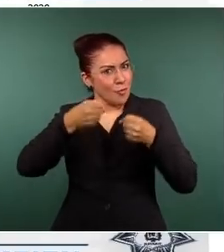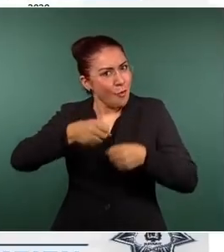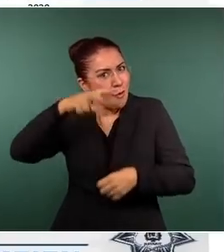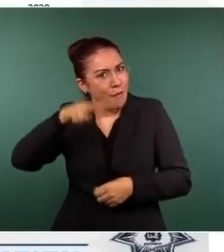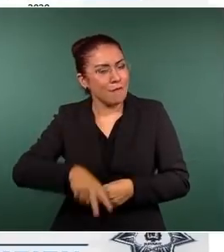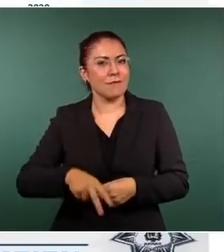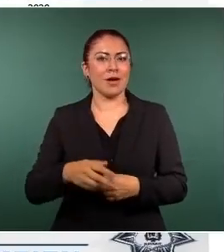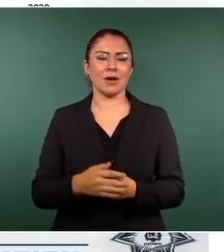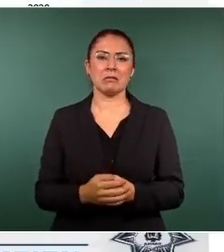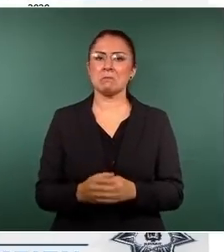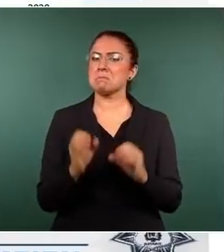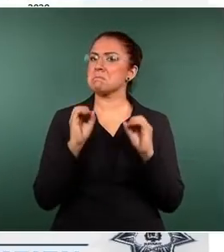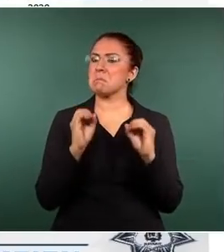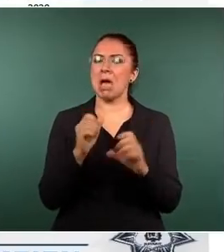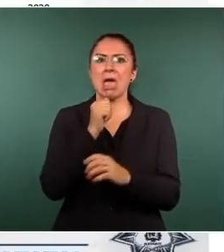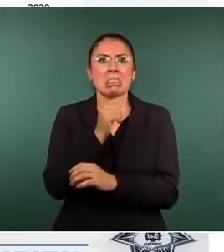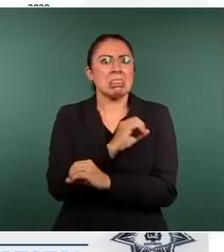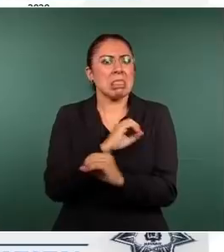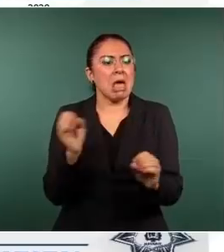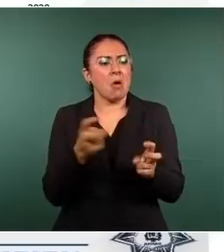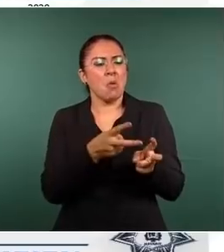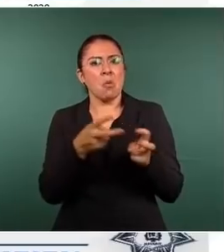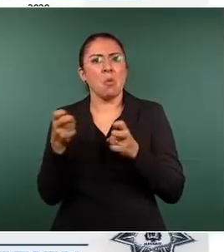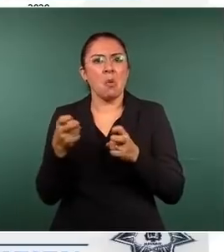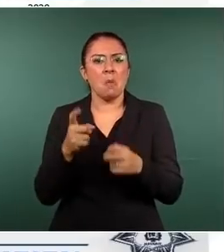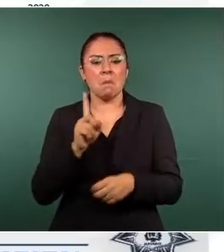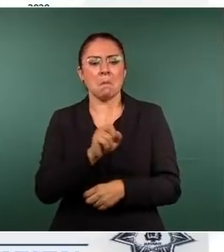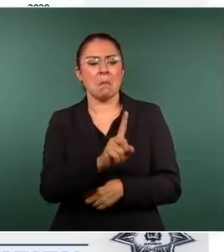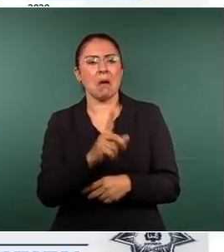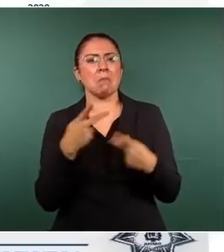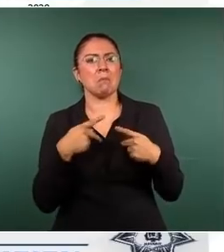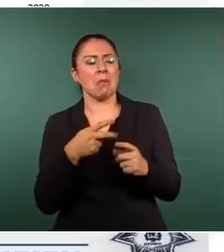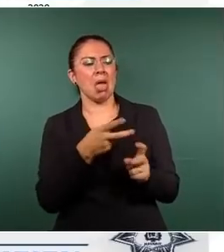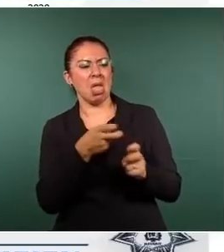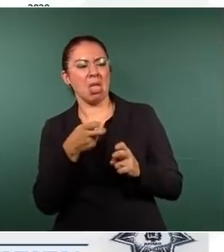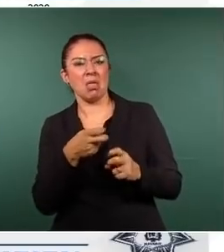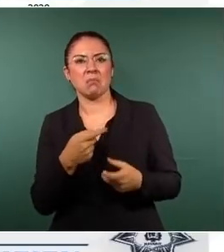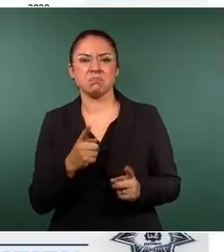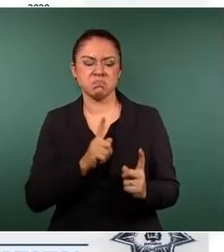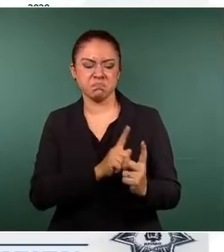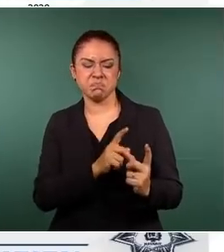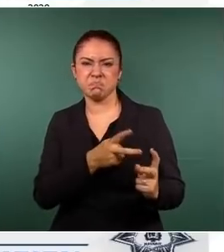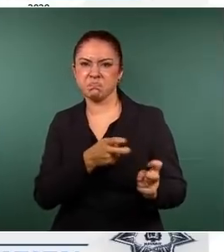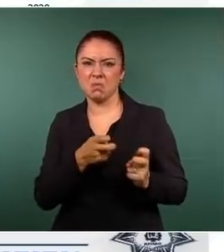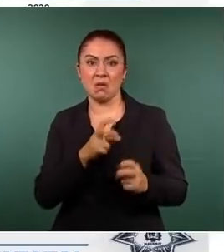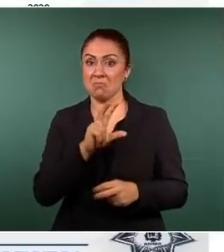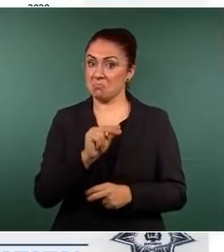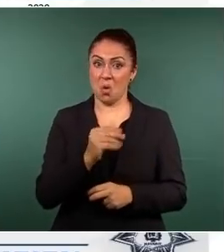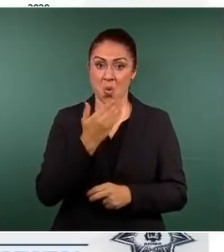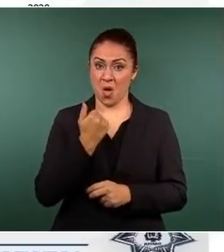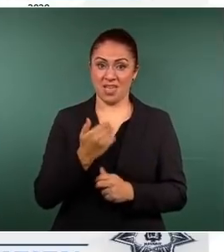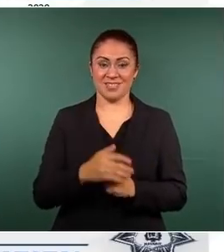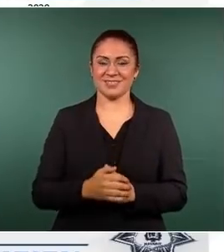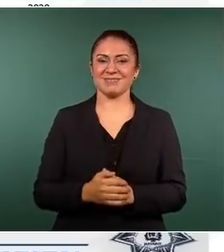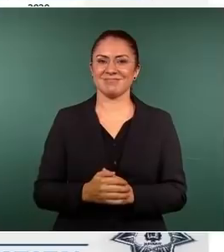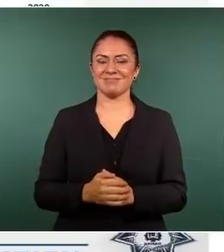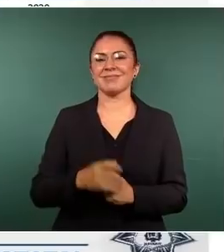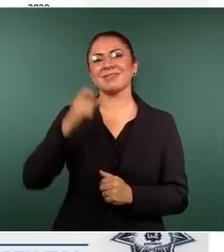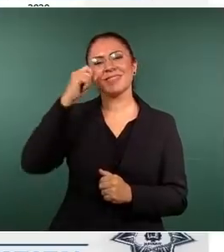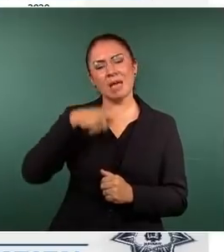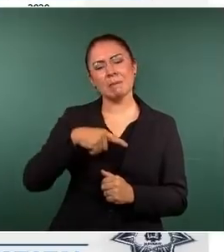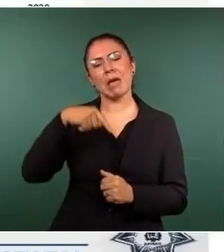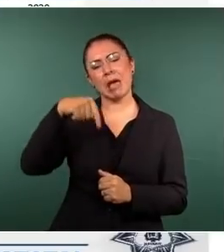con cero casos registrados en este 2020 también en el robo transportistas